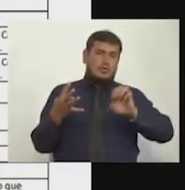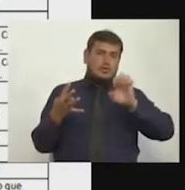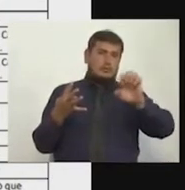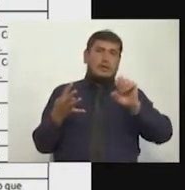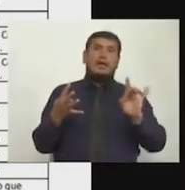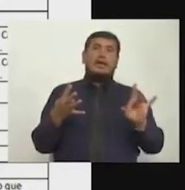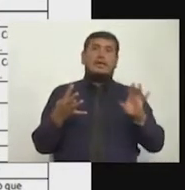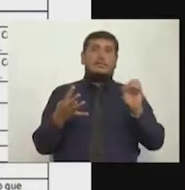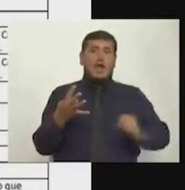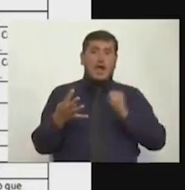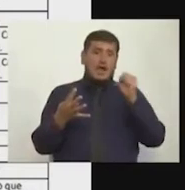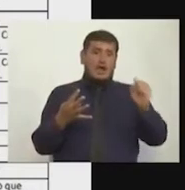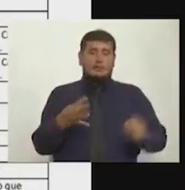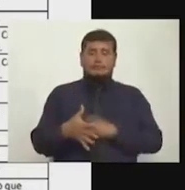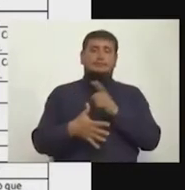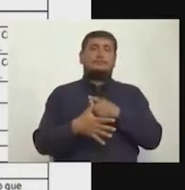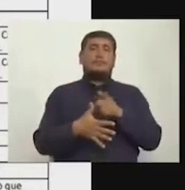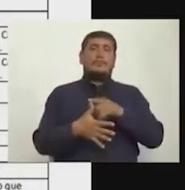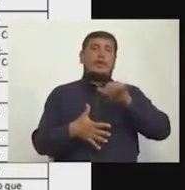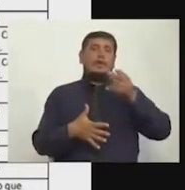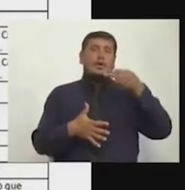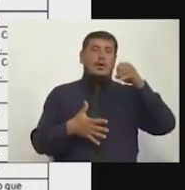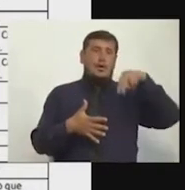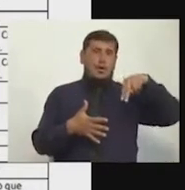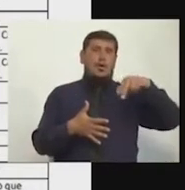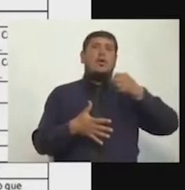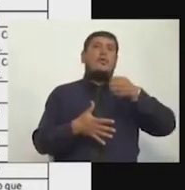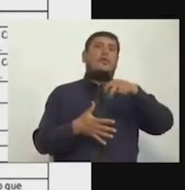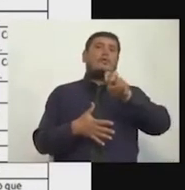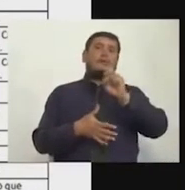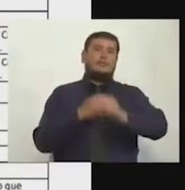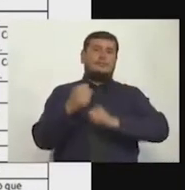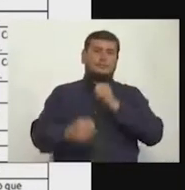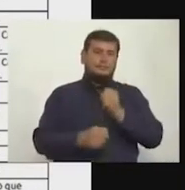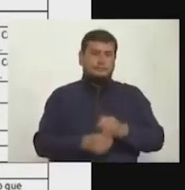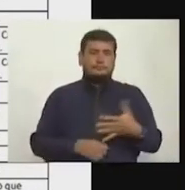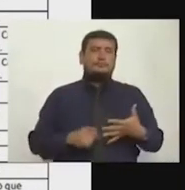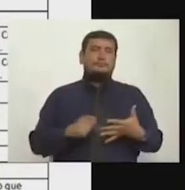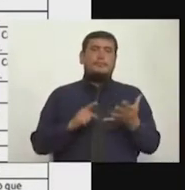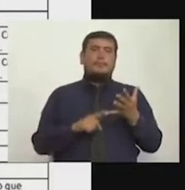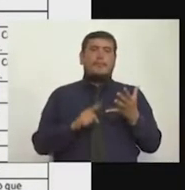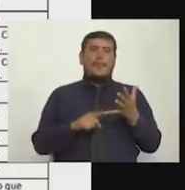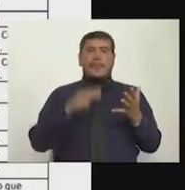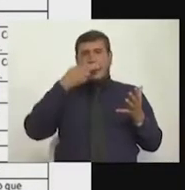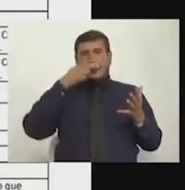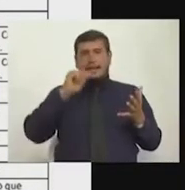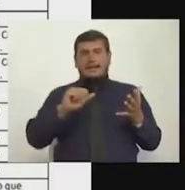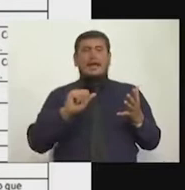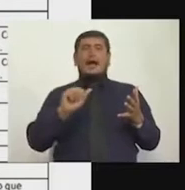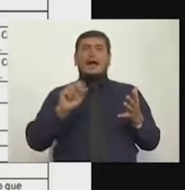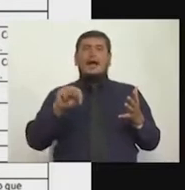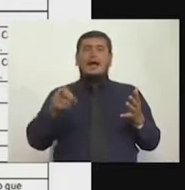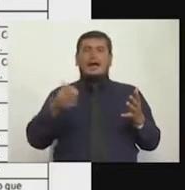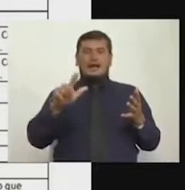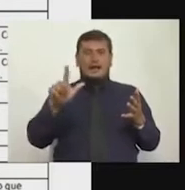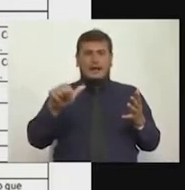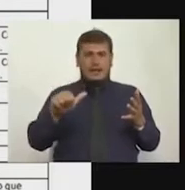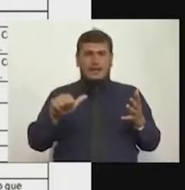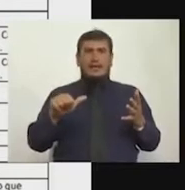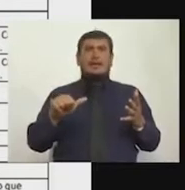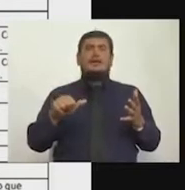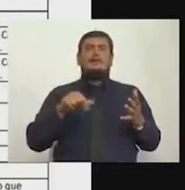Rojas Andrade 15 años, John Edison Pinzón 17, la niña Ángela María